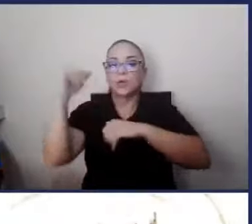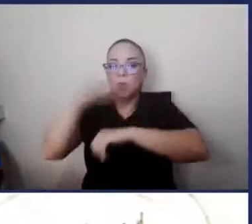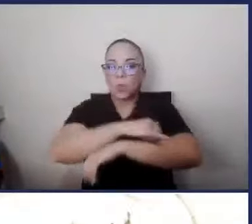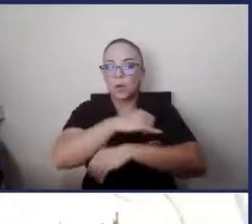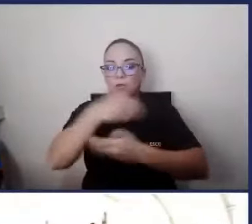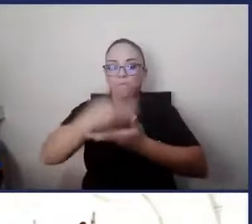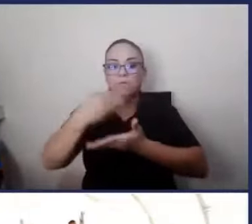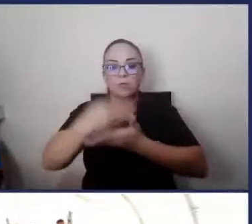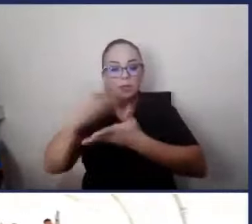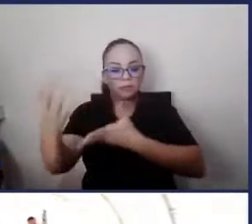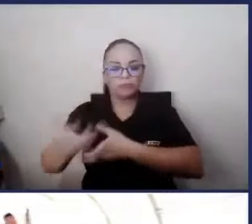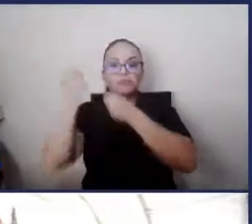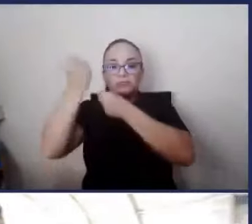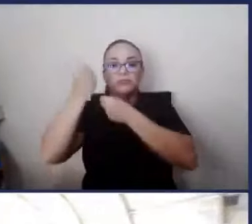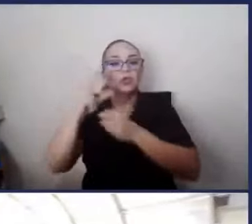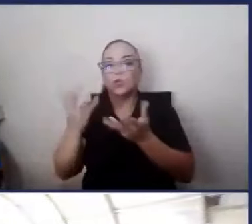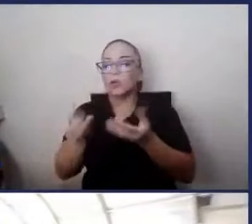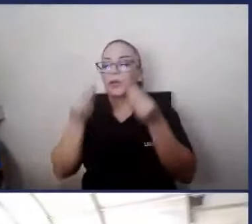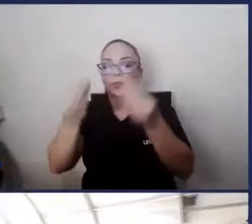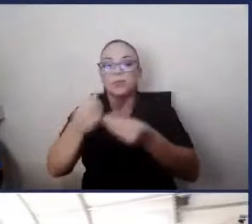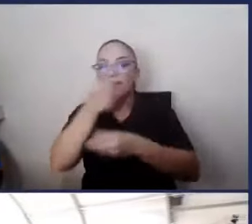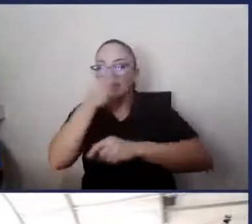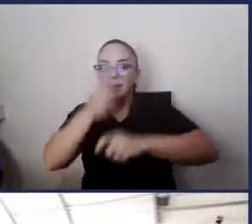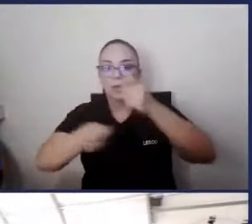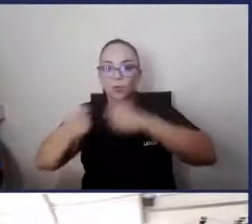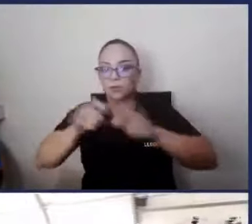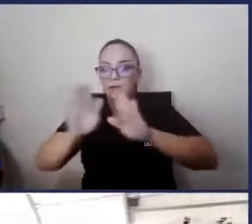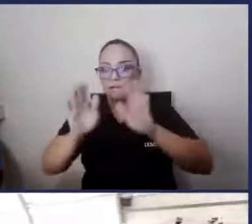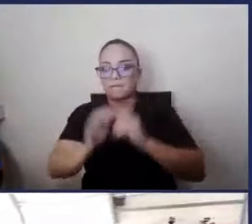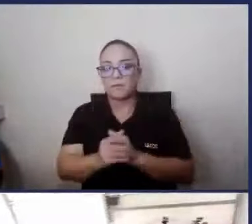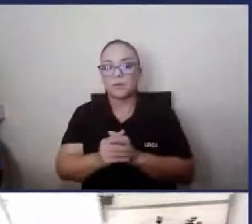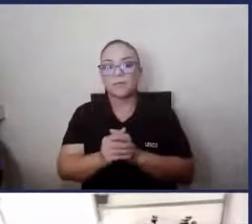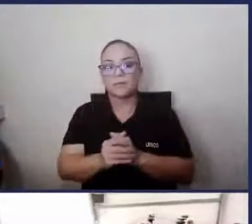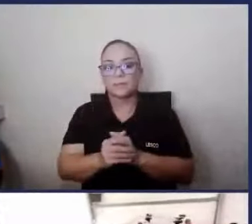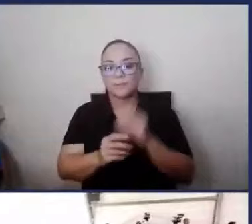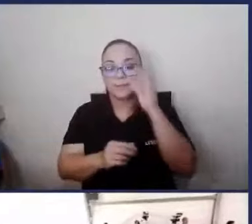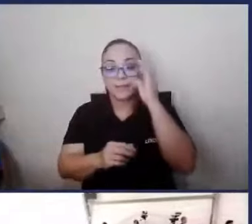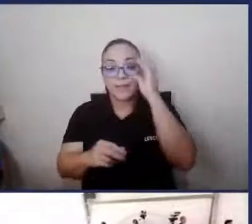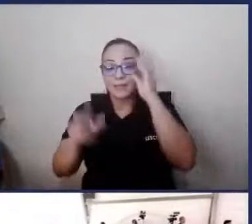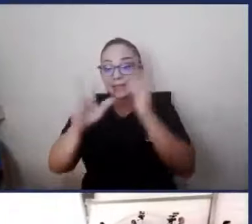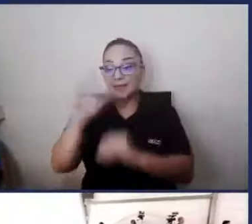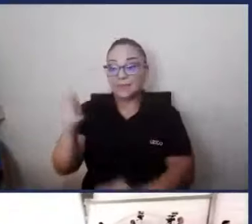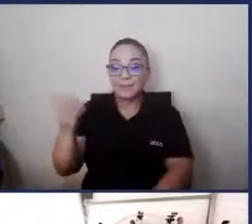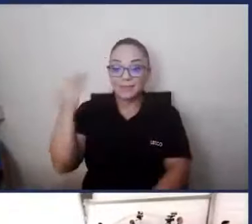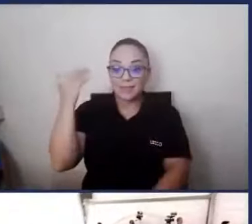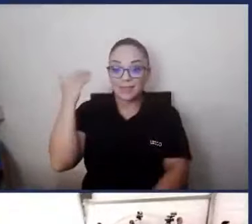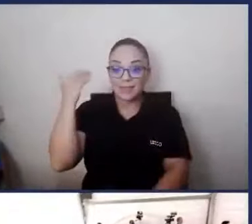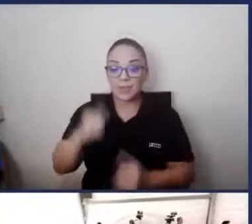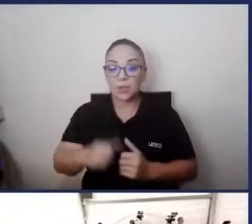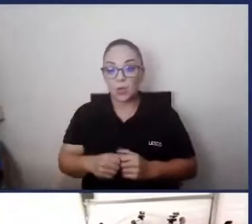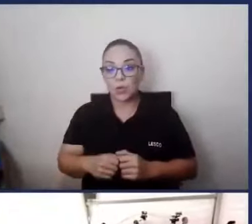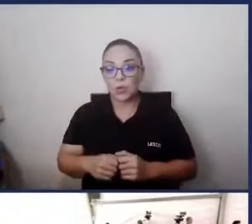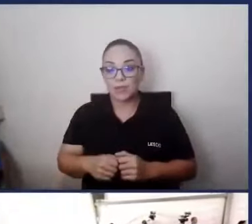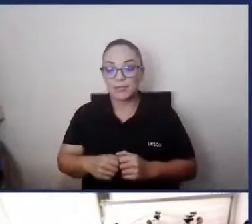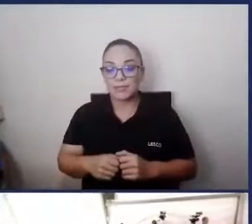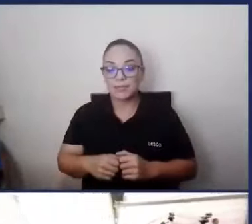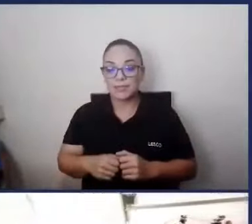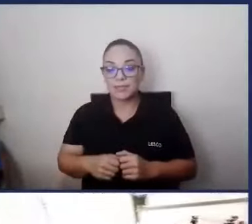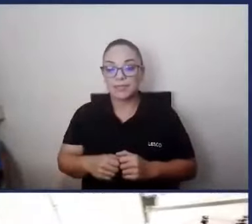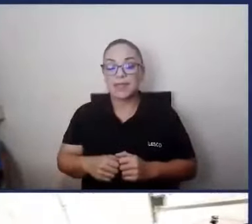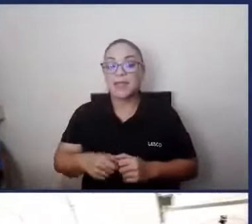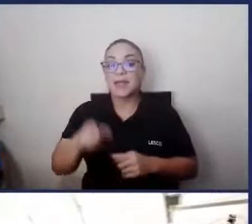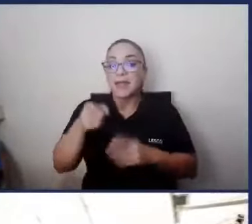al narcotráfico. Durante los 3 meses anteriores a la entrada de la